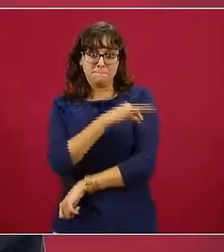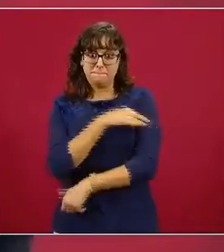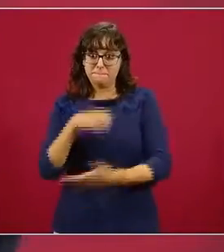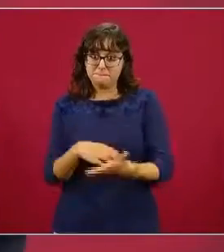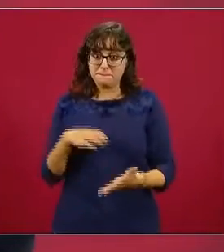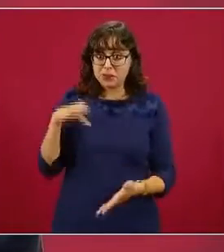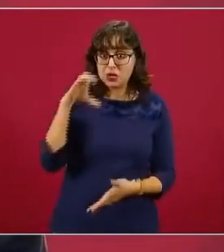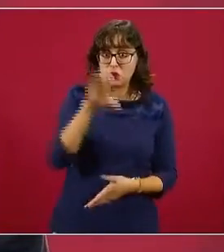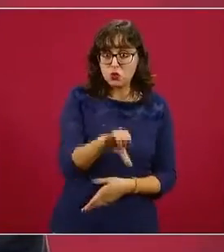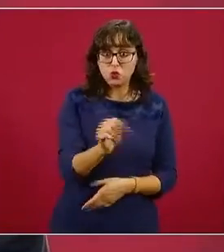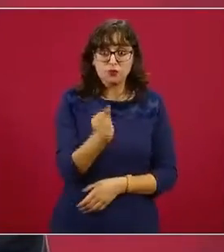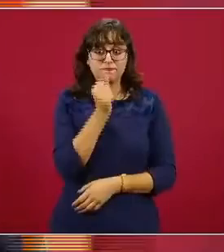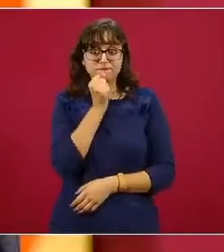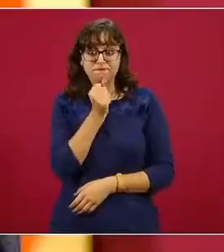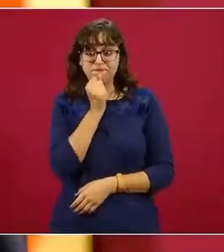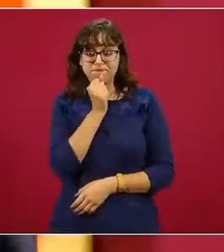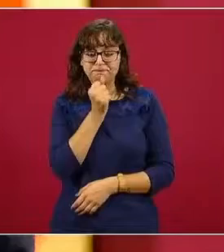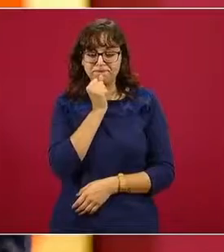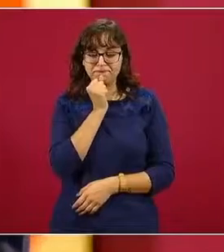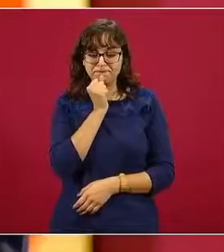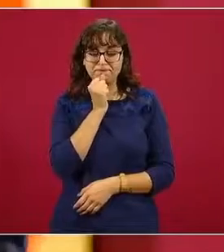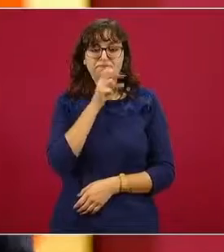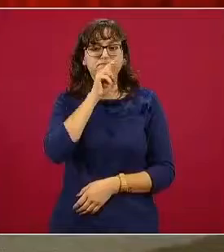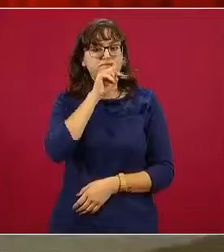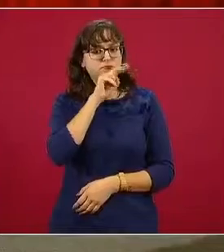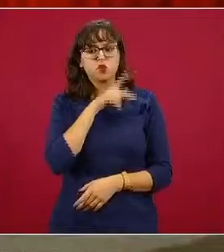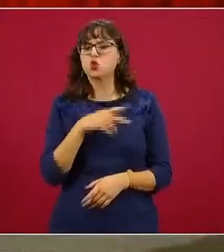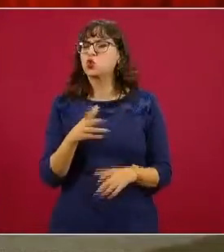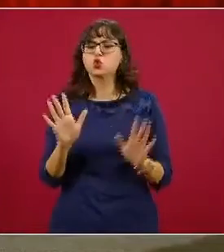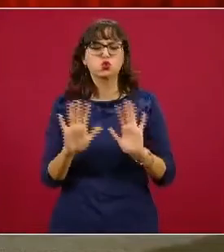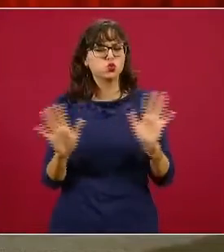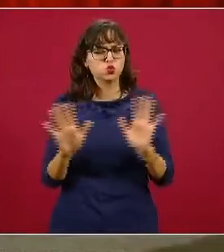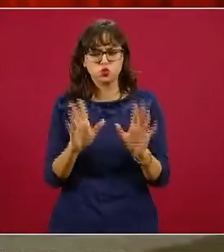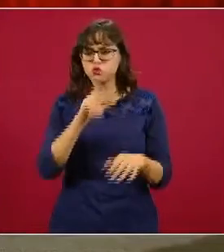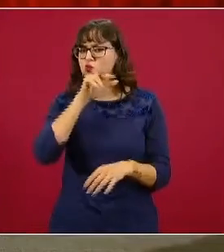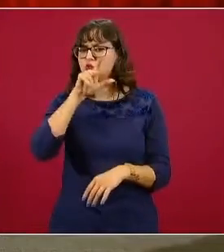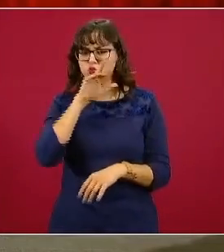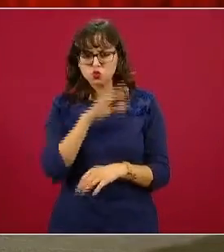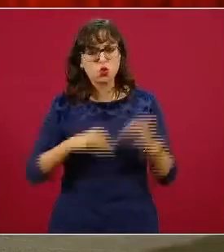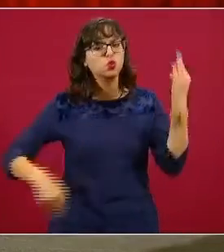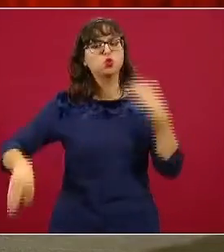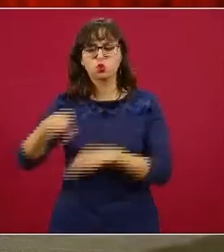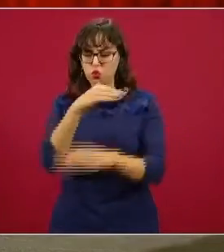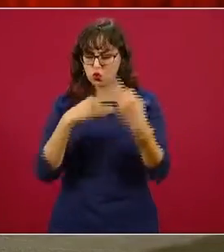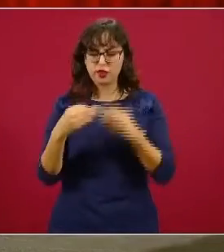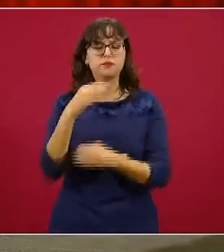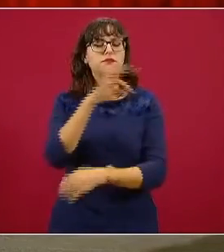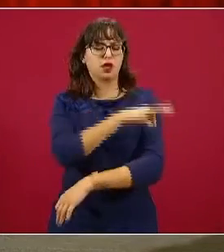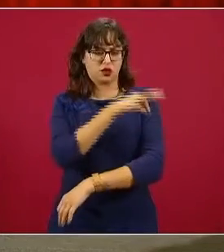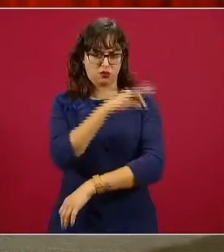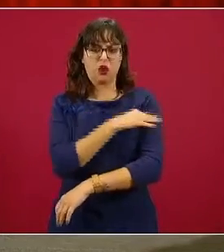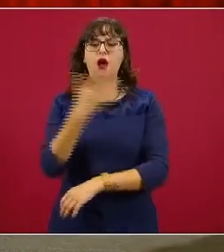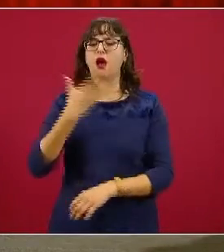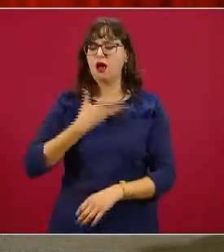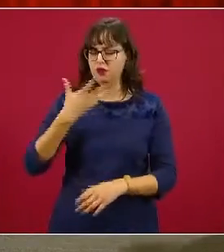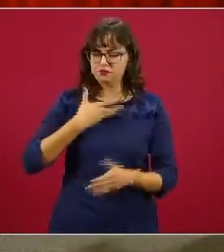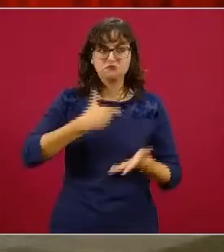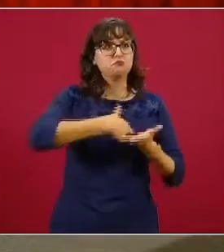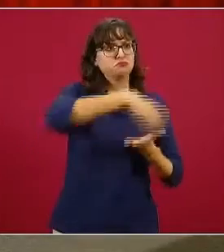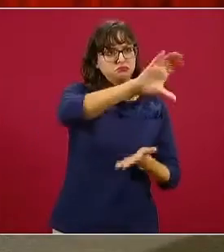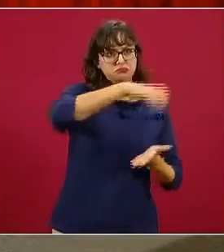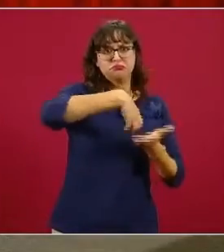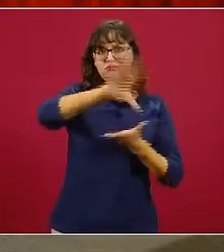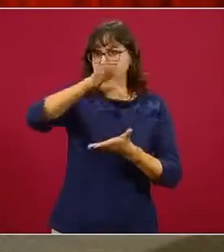la dotación de vacuna. Están contempladas absolutamente todas y también las instituciones nacionales de